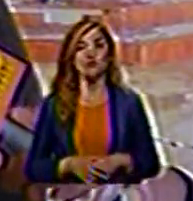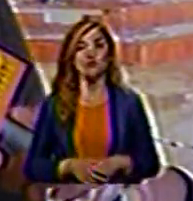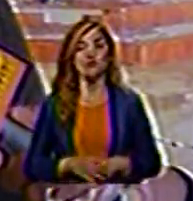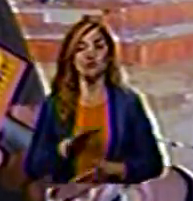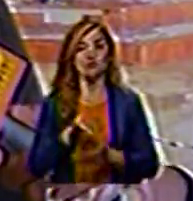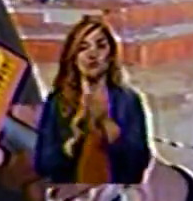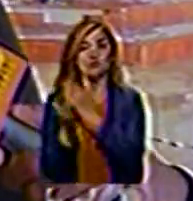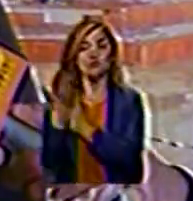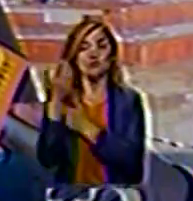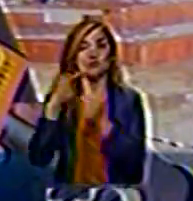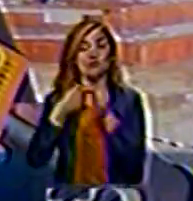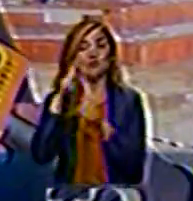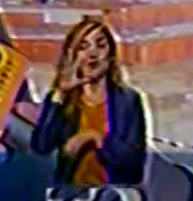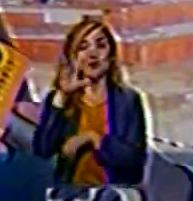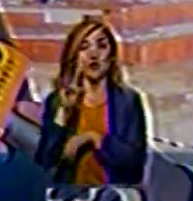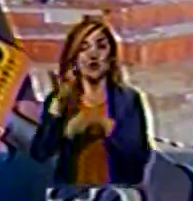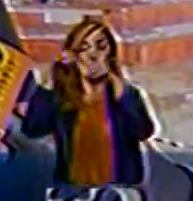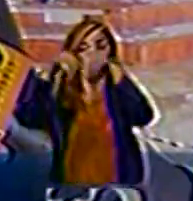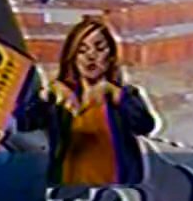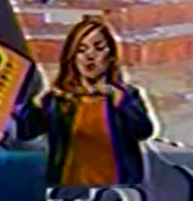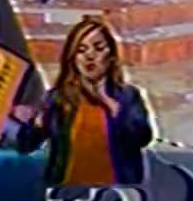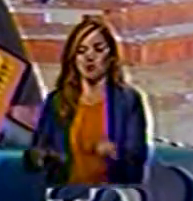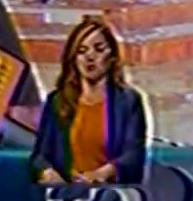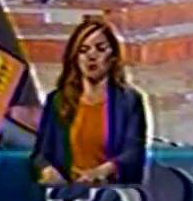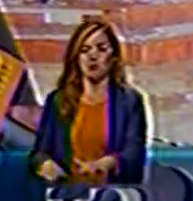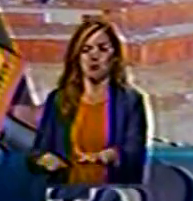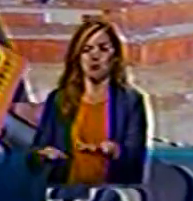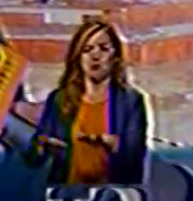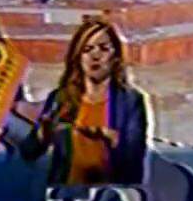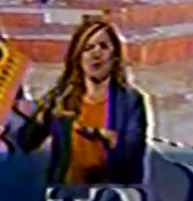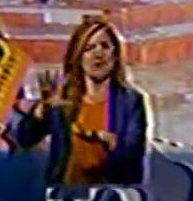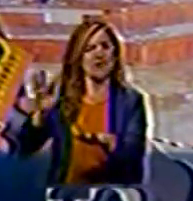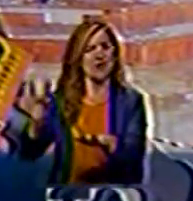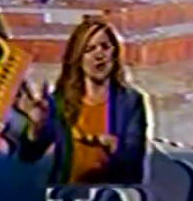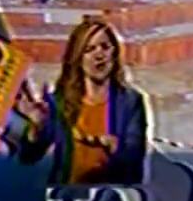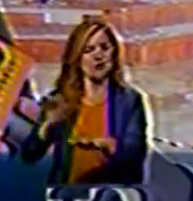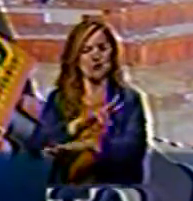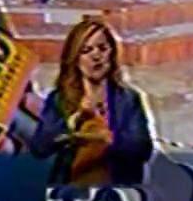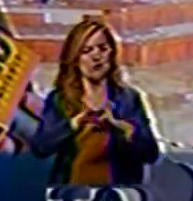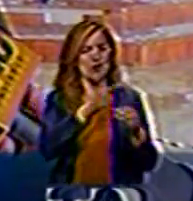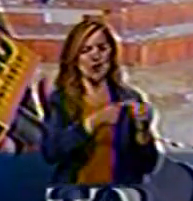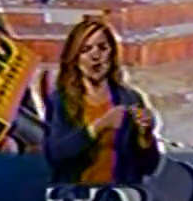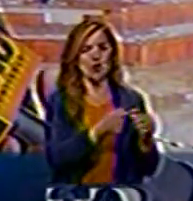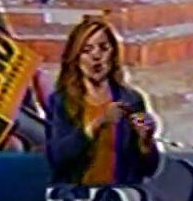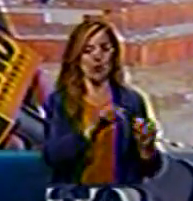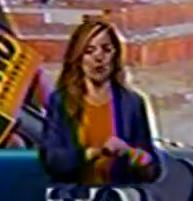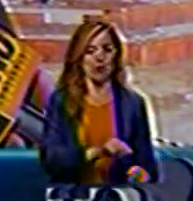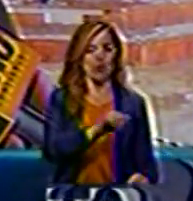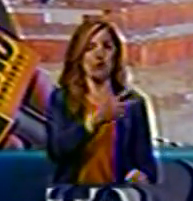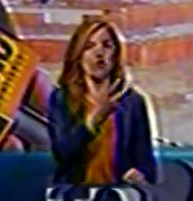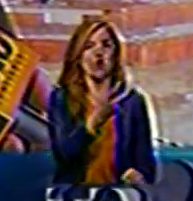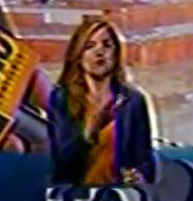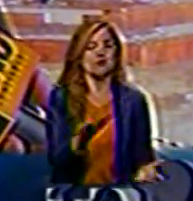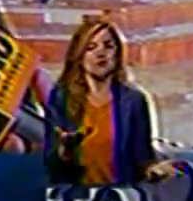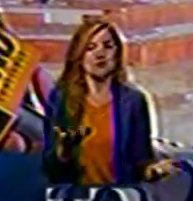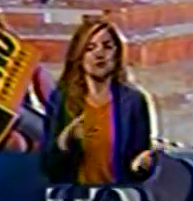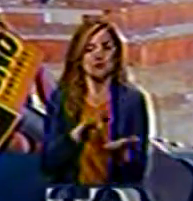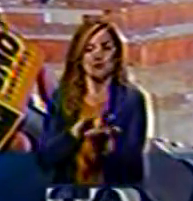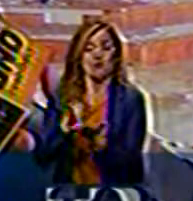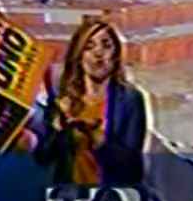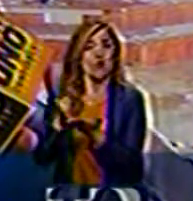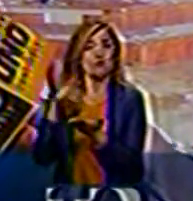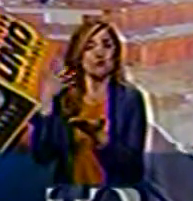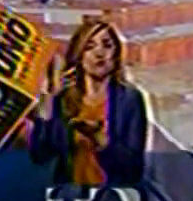centro histórico tuvimos 38 milímetros por metro cuadrado, que es el triple de un invierno normal, y existieron otros lugares como el aeropuerto, que tuvimos